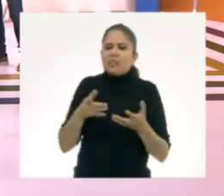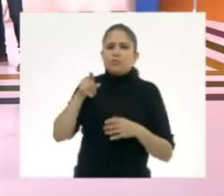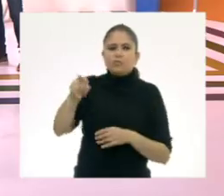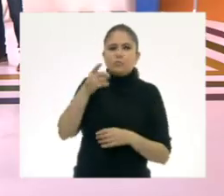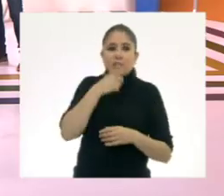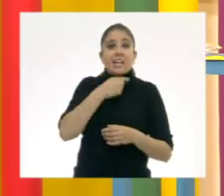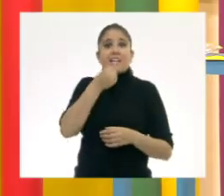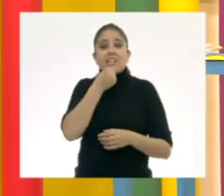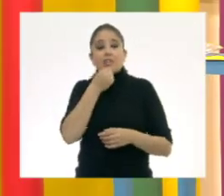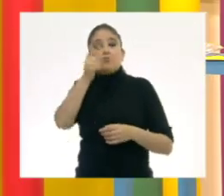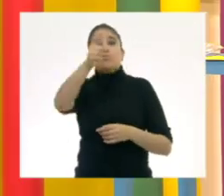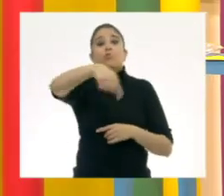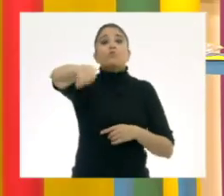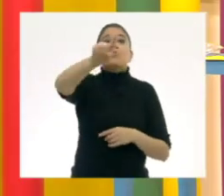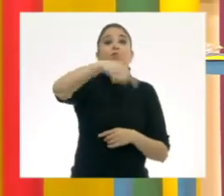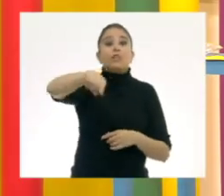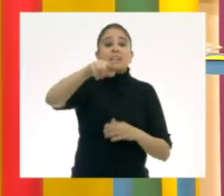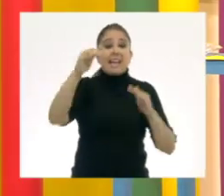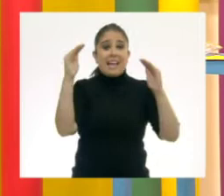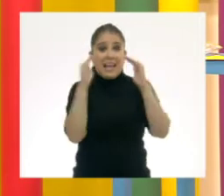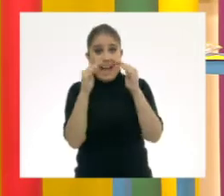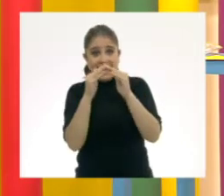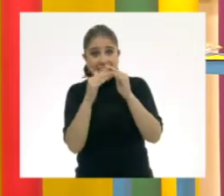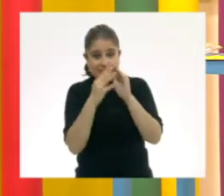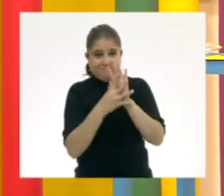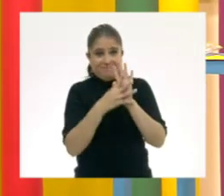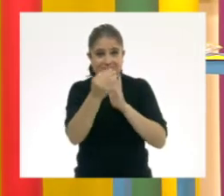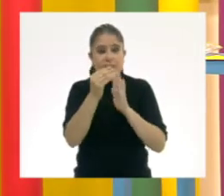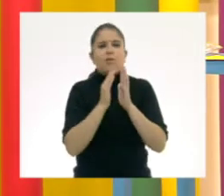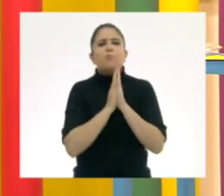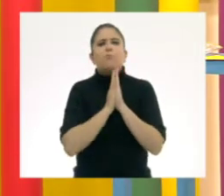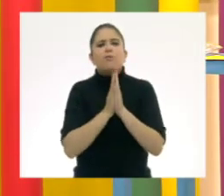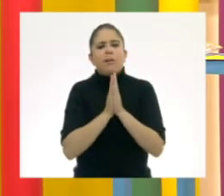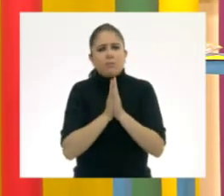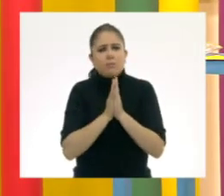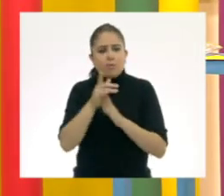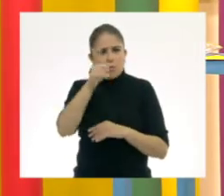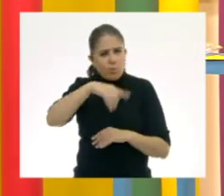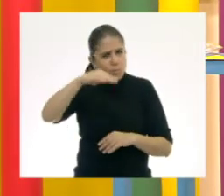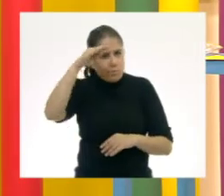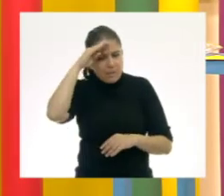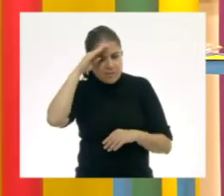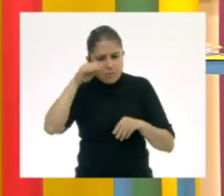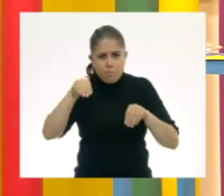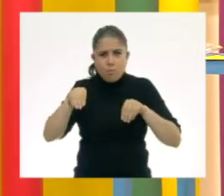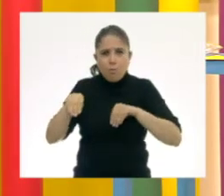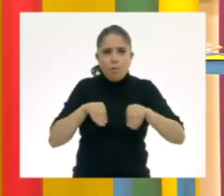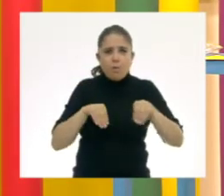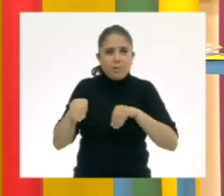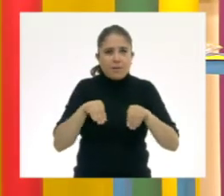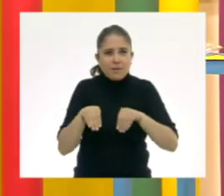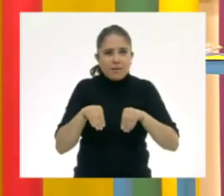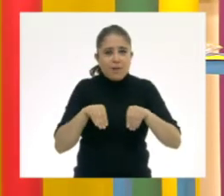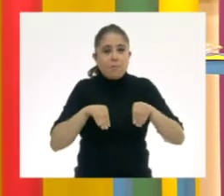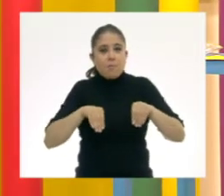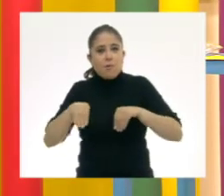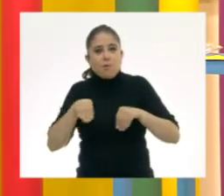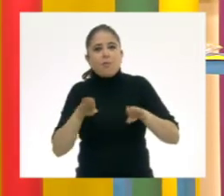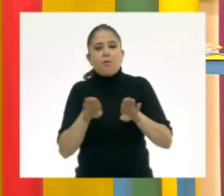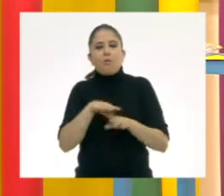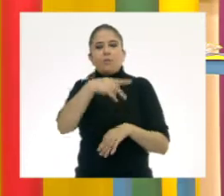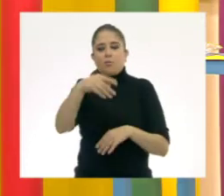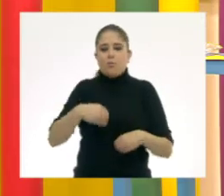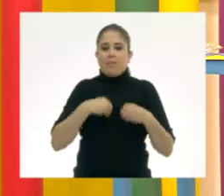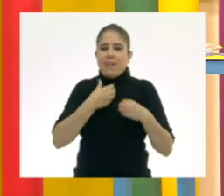Igual, niñas y niños, ustedes allá en casa, favor de que piensen un movimiento de la